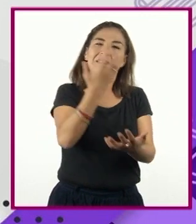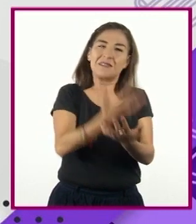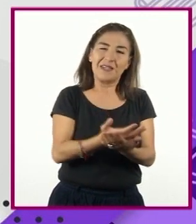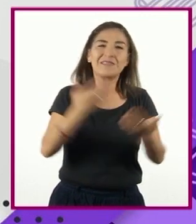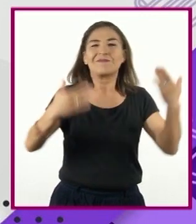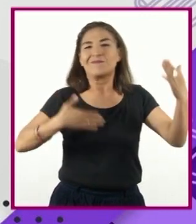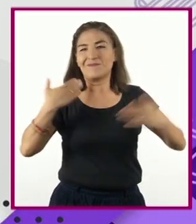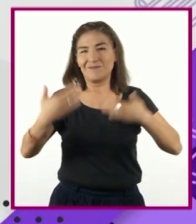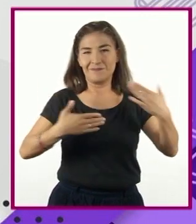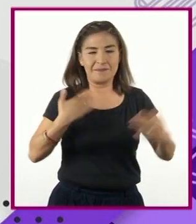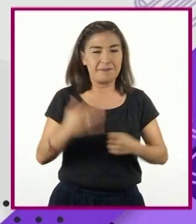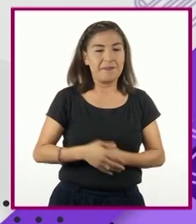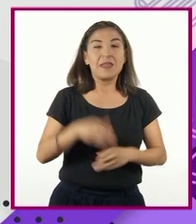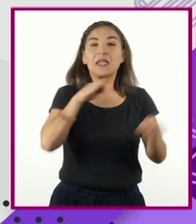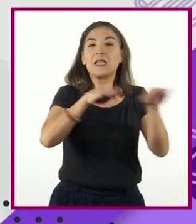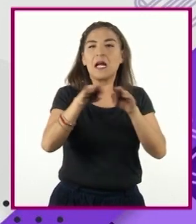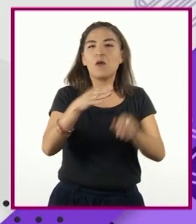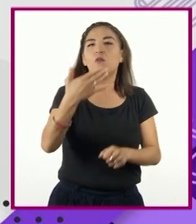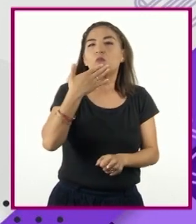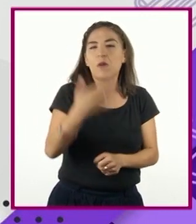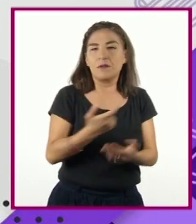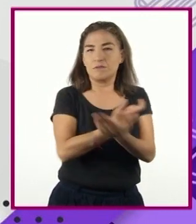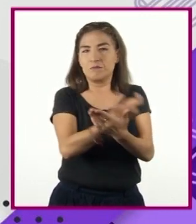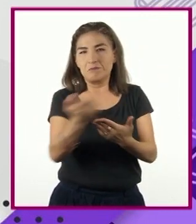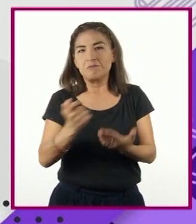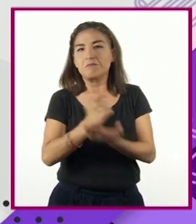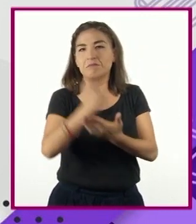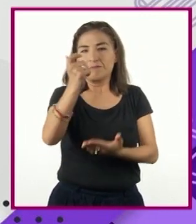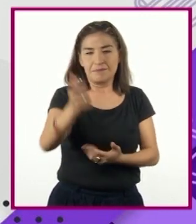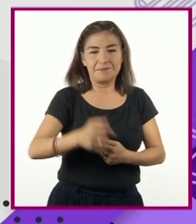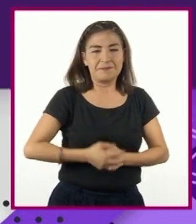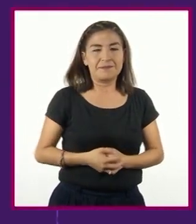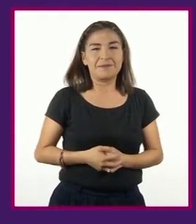divertirse, un trabajo digno y bien remunerado.